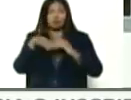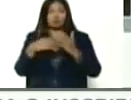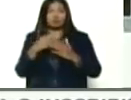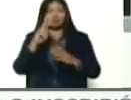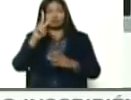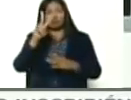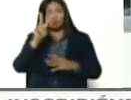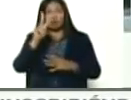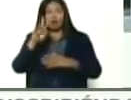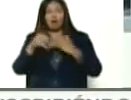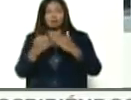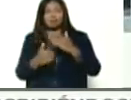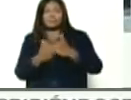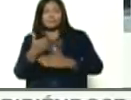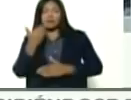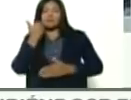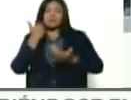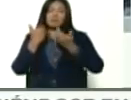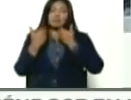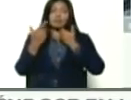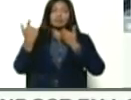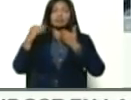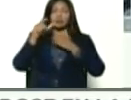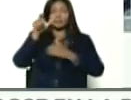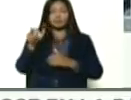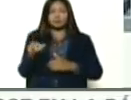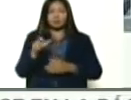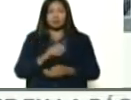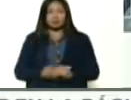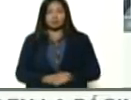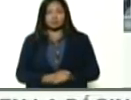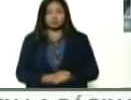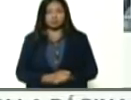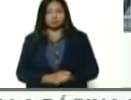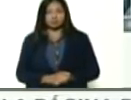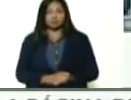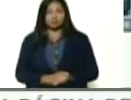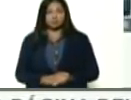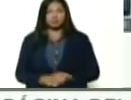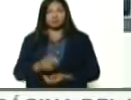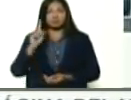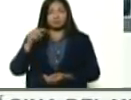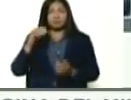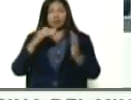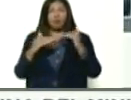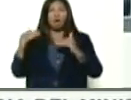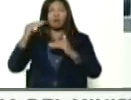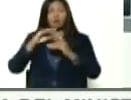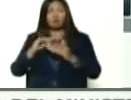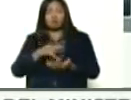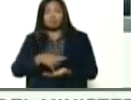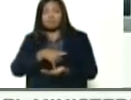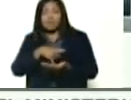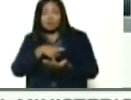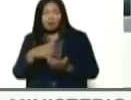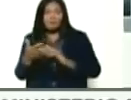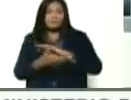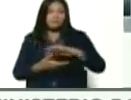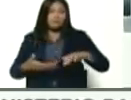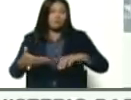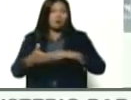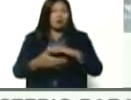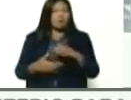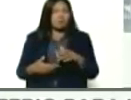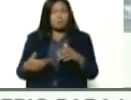enfermedades que tenga la persona también para los adultos mayores vulnerables por problemas renales